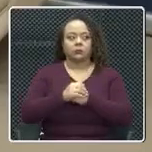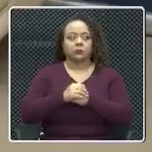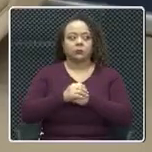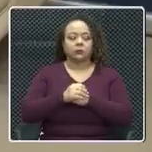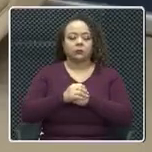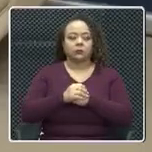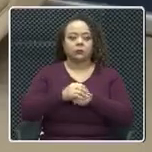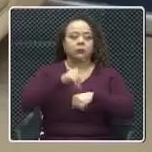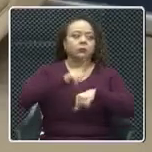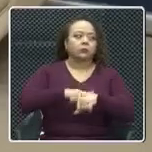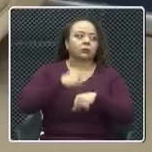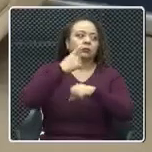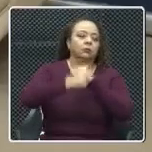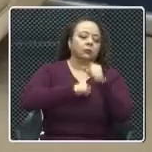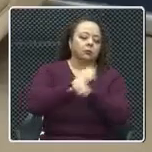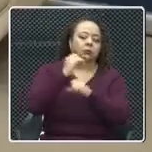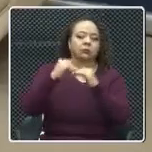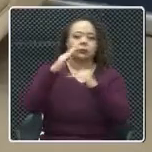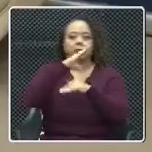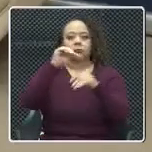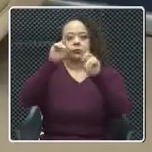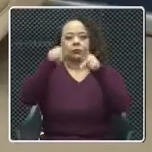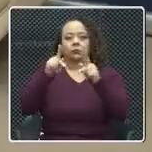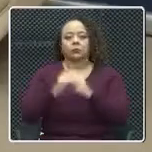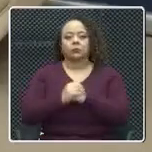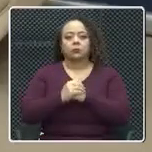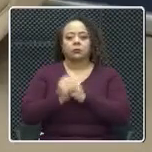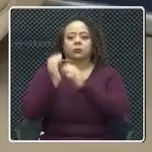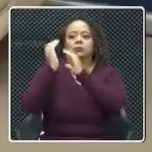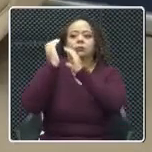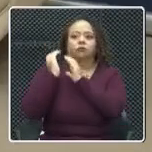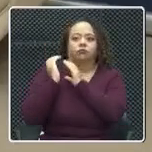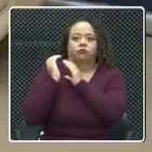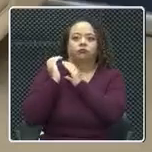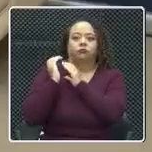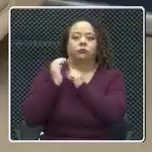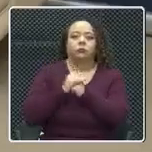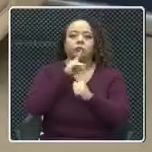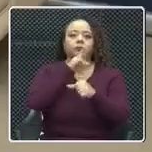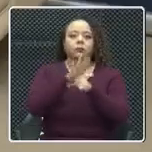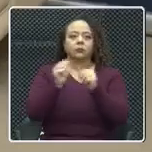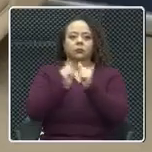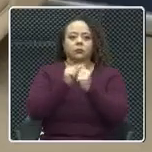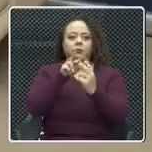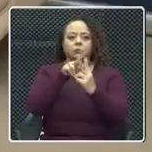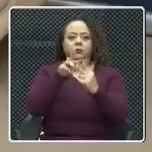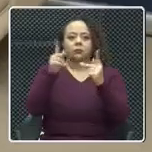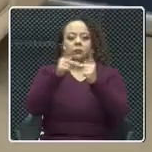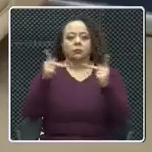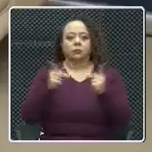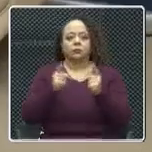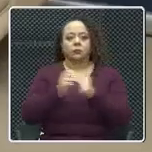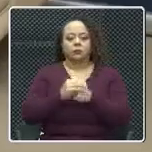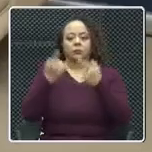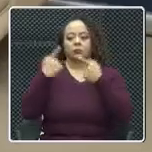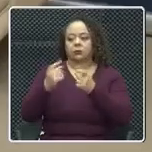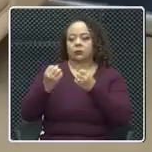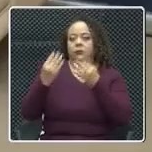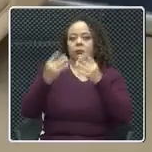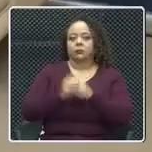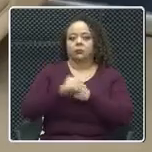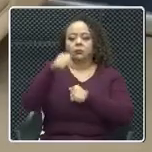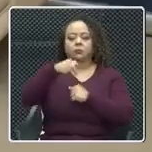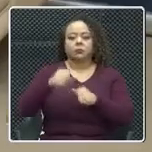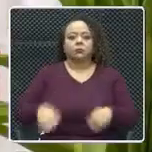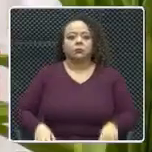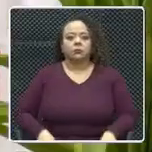duran tiempo, un año o más, y la persona llevando ese recargo cumpliendo con los dos puestos. Bueno, ¿verdad? Pasa muchísimo hoy